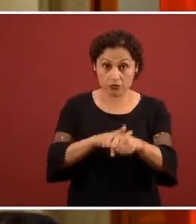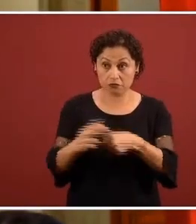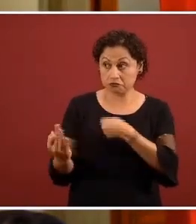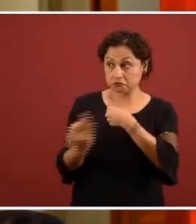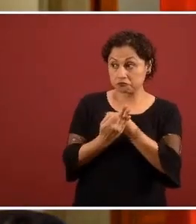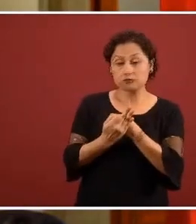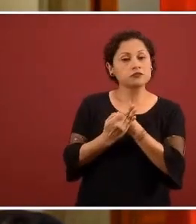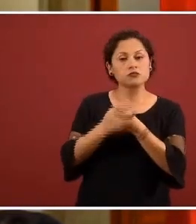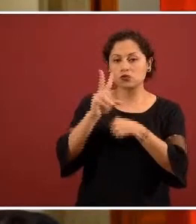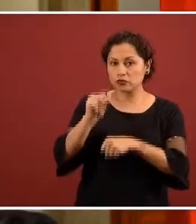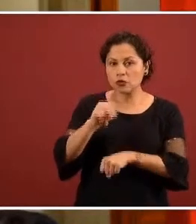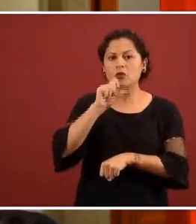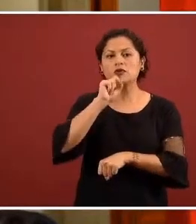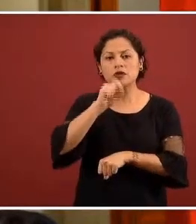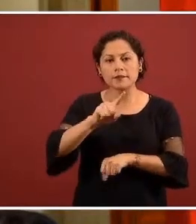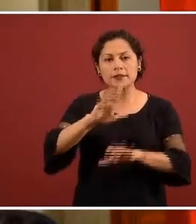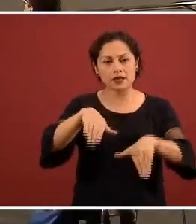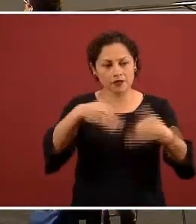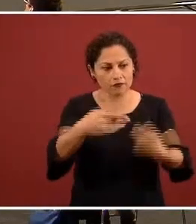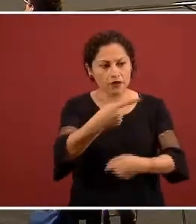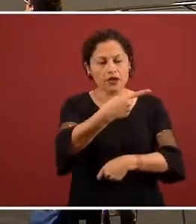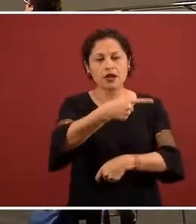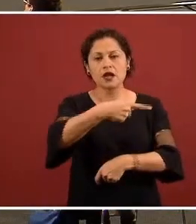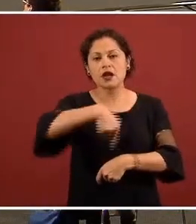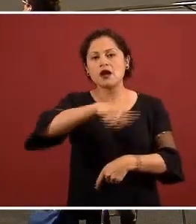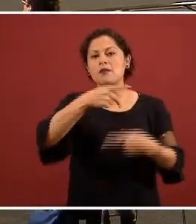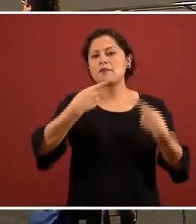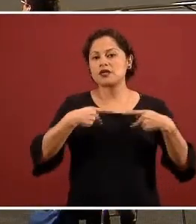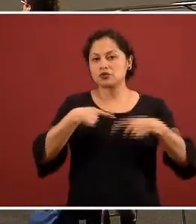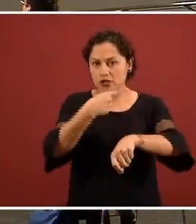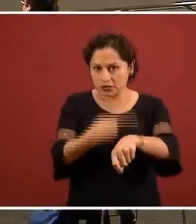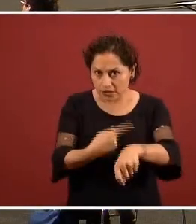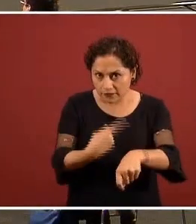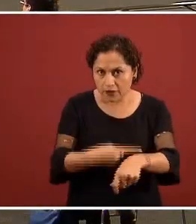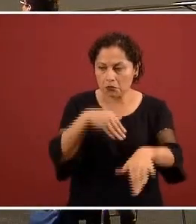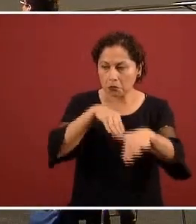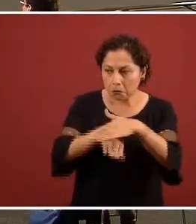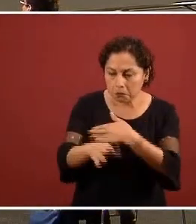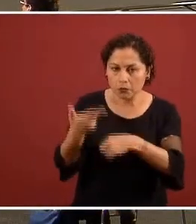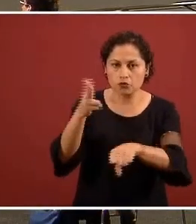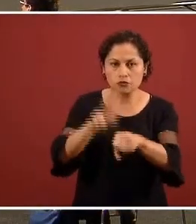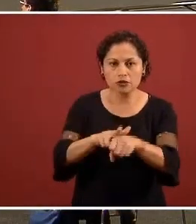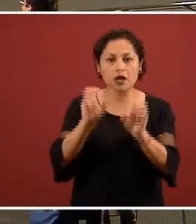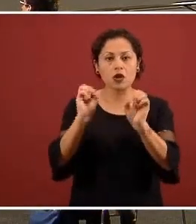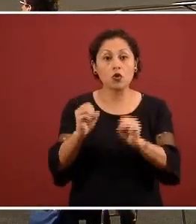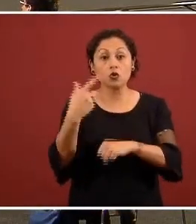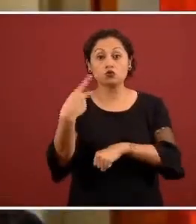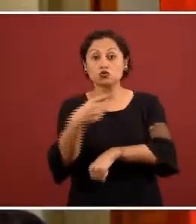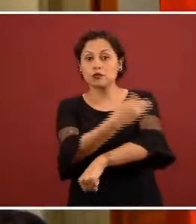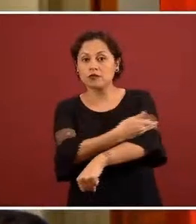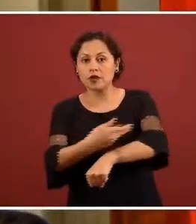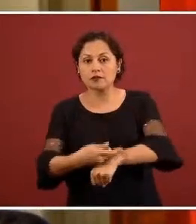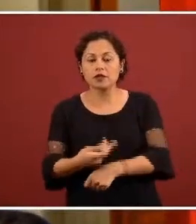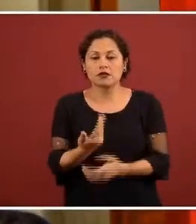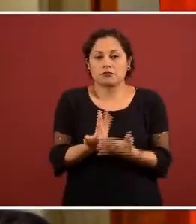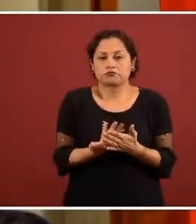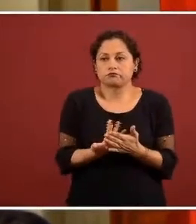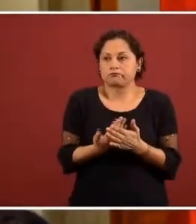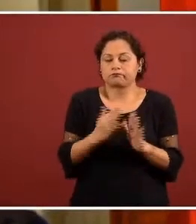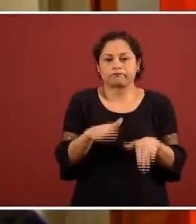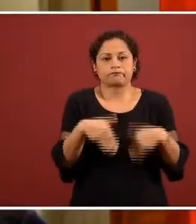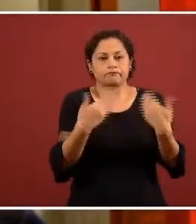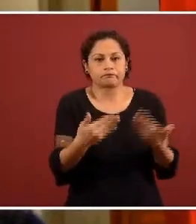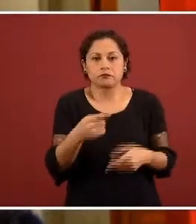los pacientes, para las familias que están atentas a la atención que se le proporciona a los pacientes que ahí